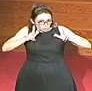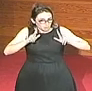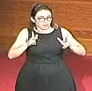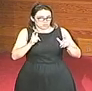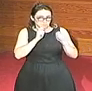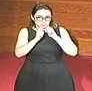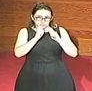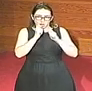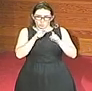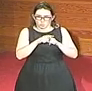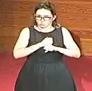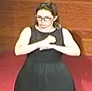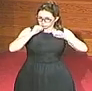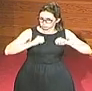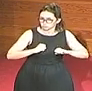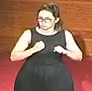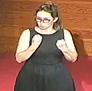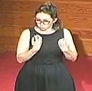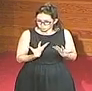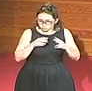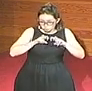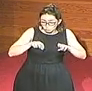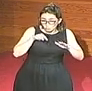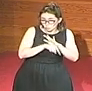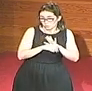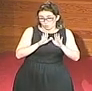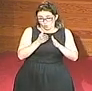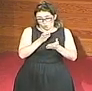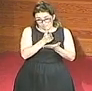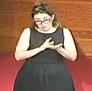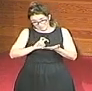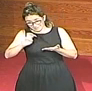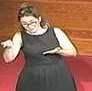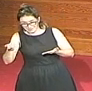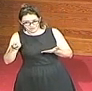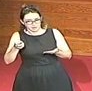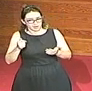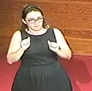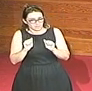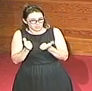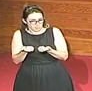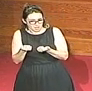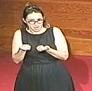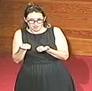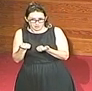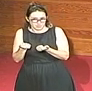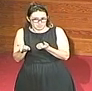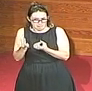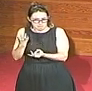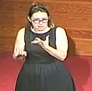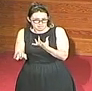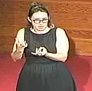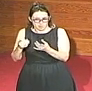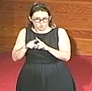sólidos y de análisis y de profundidad. Es que, por otro lado, estás teniendo un campo de